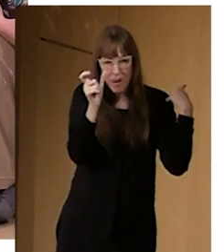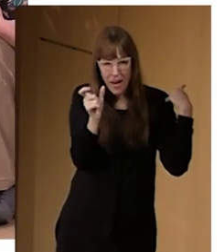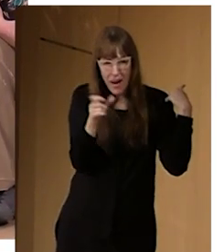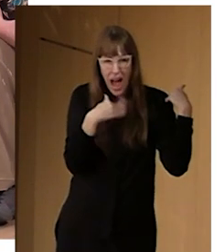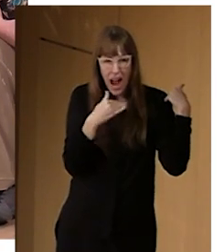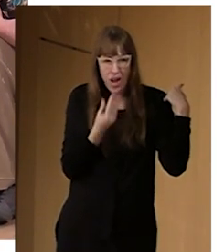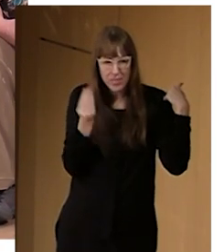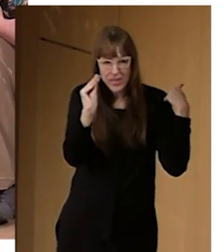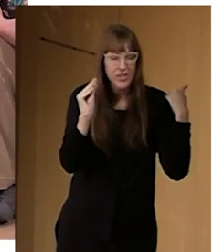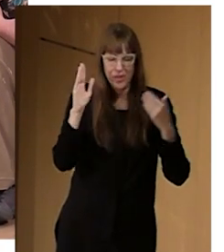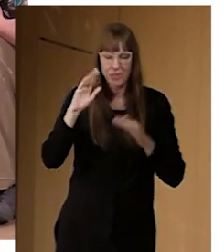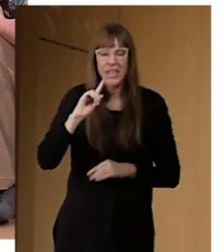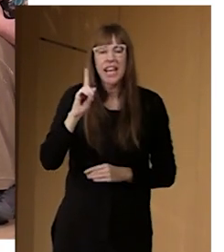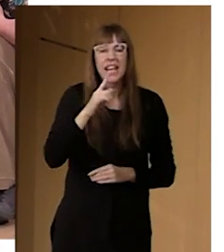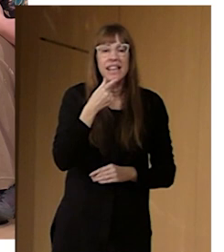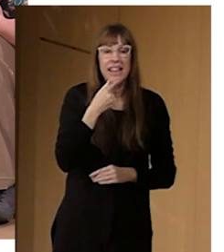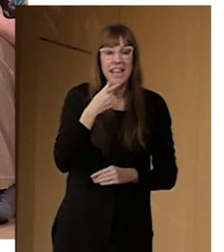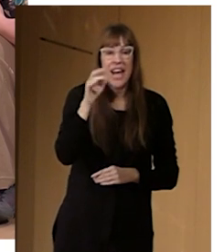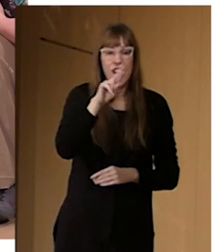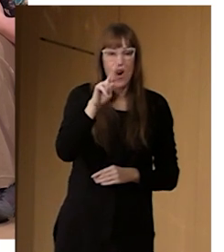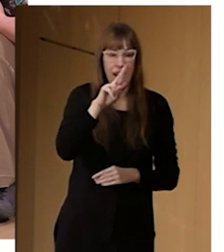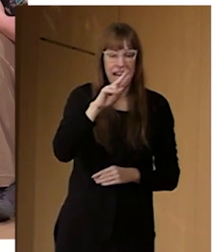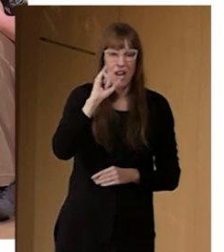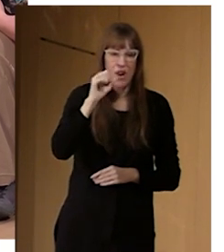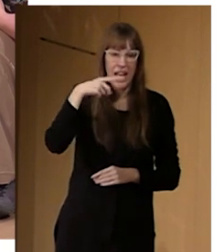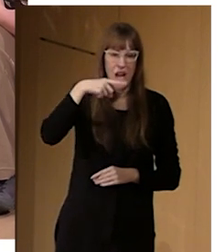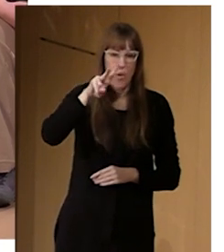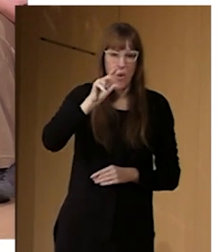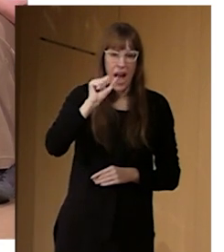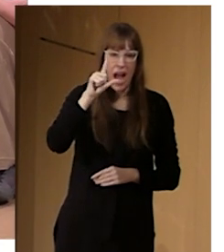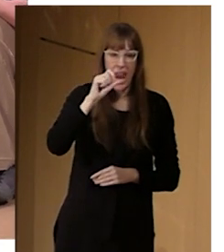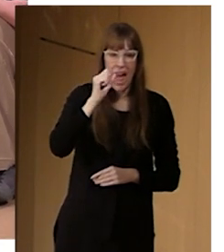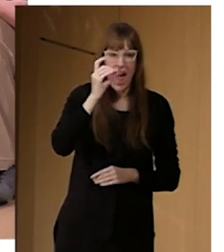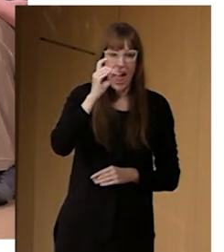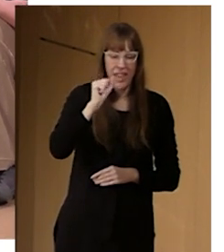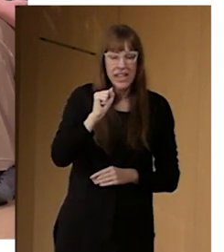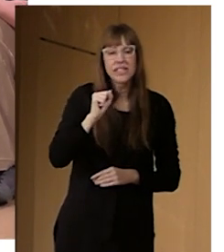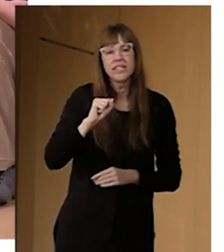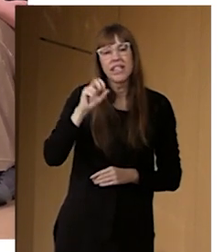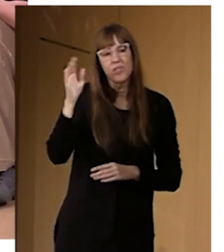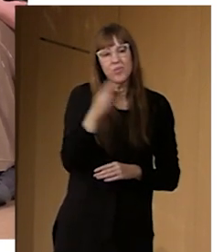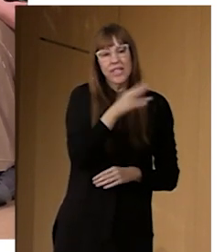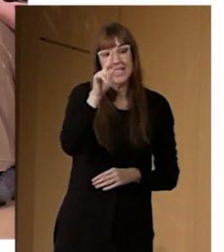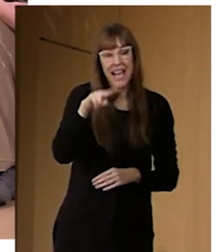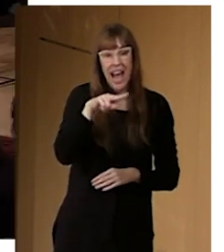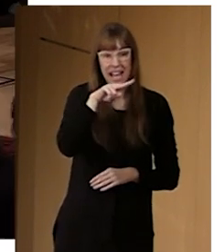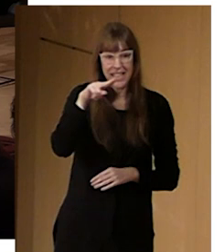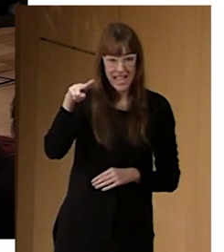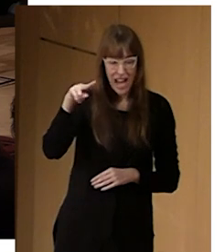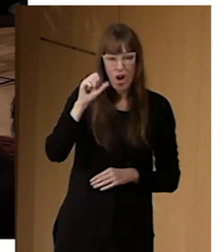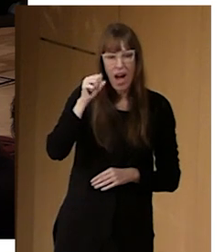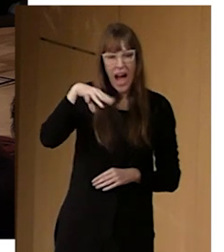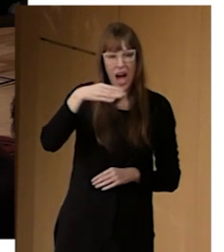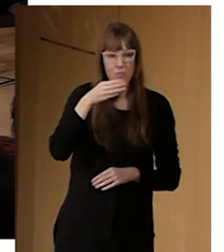igualada responsable del área socioeducativa de la ocne Santiago de Ambrosio responsable